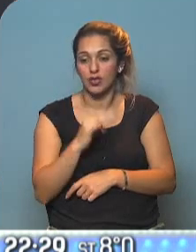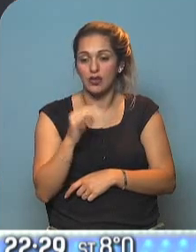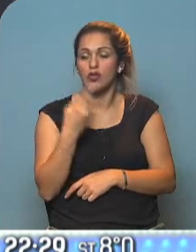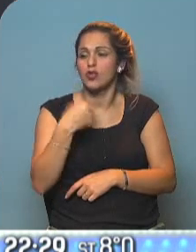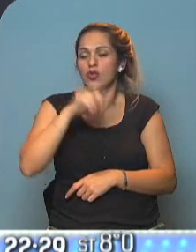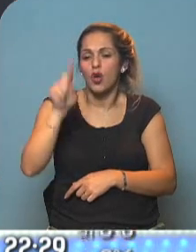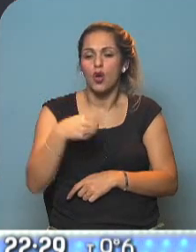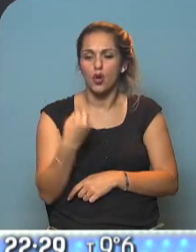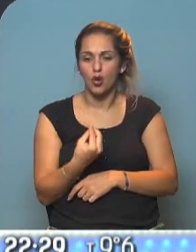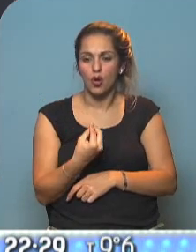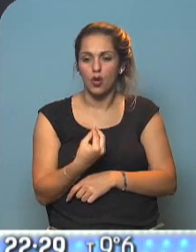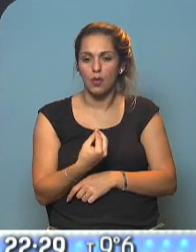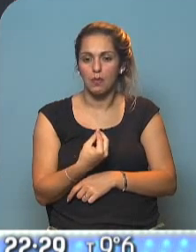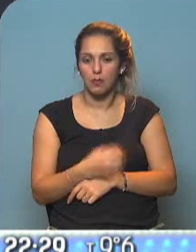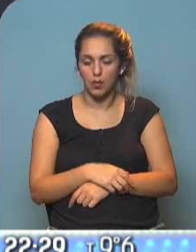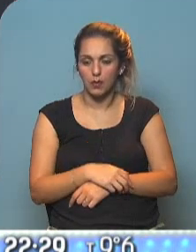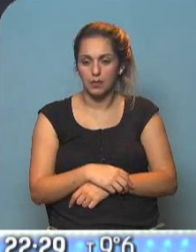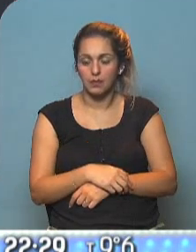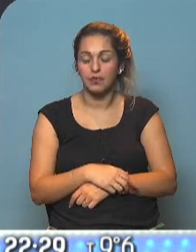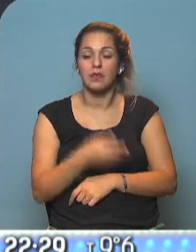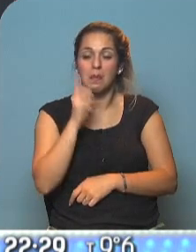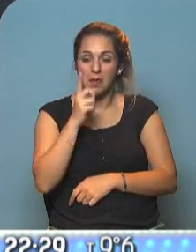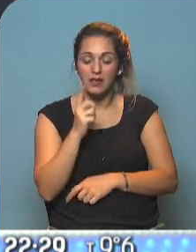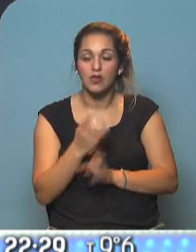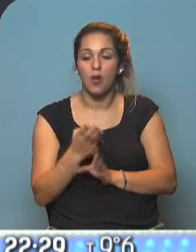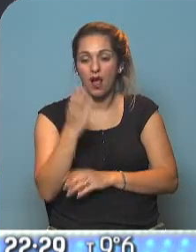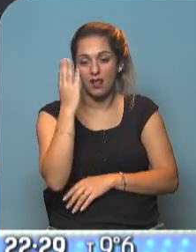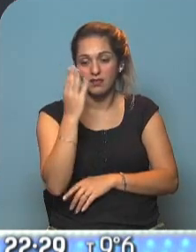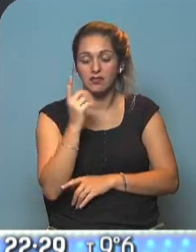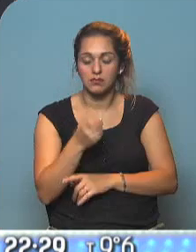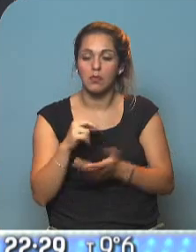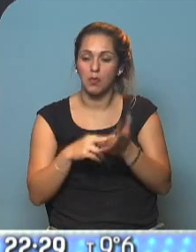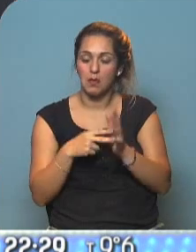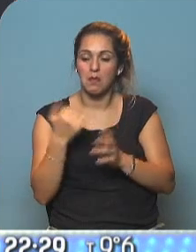un lado, prima de riesgo en alza y la coincidencia de la crisis de